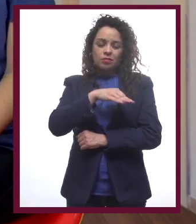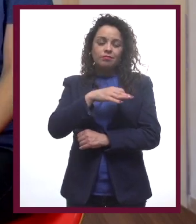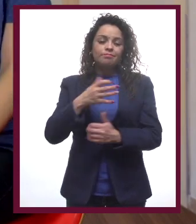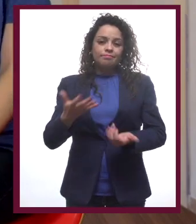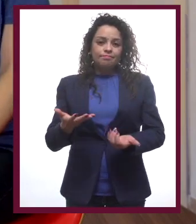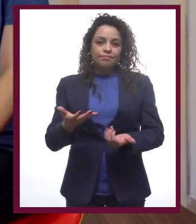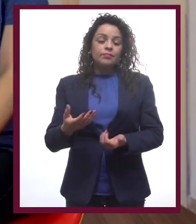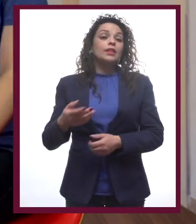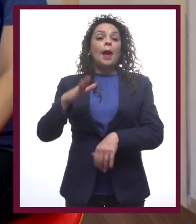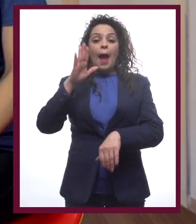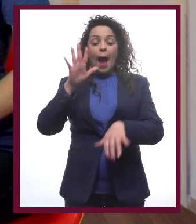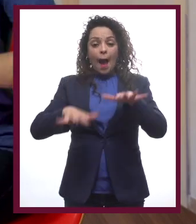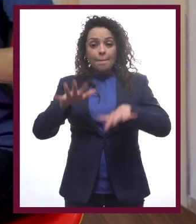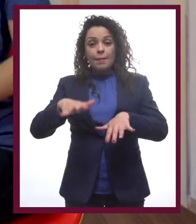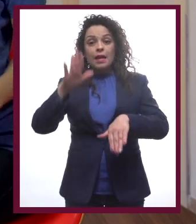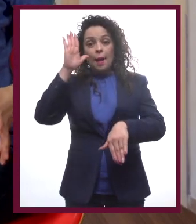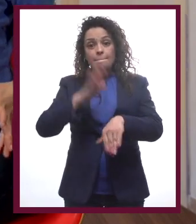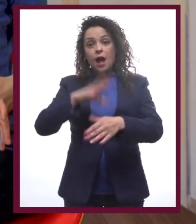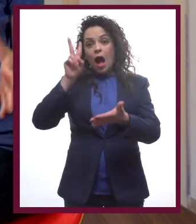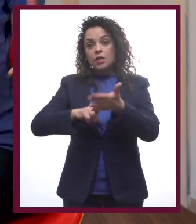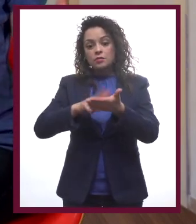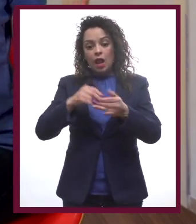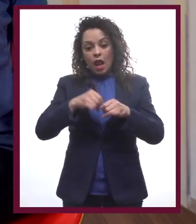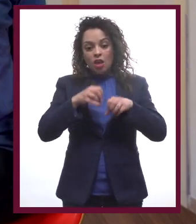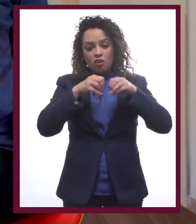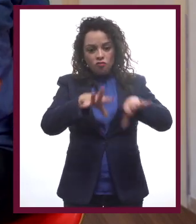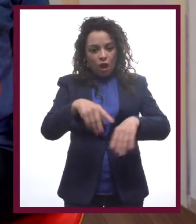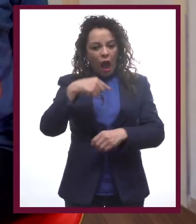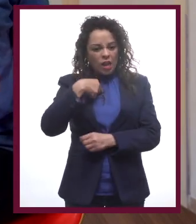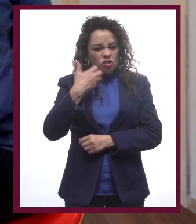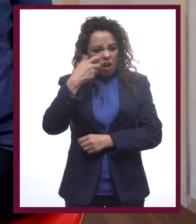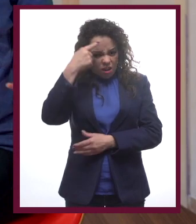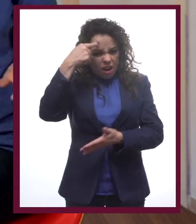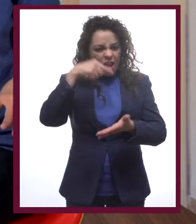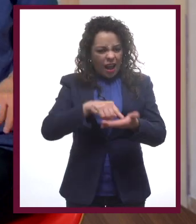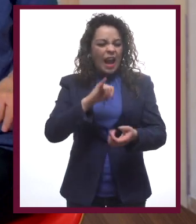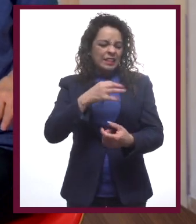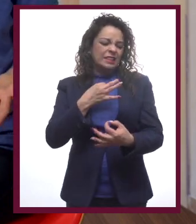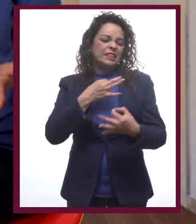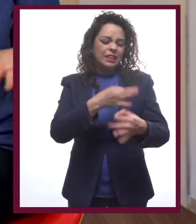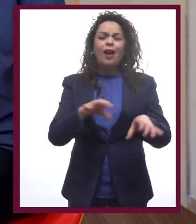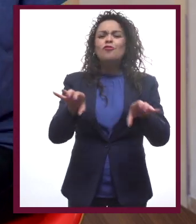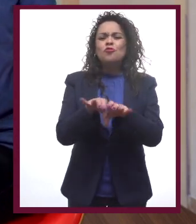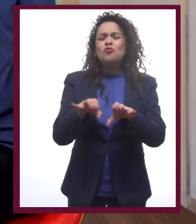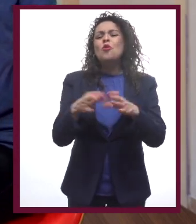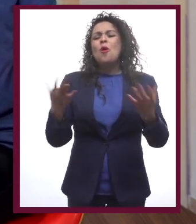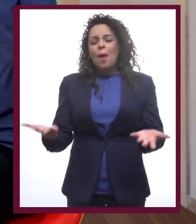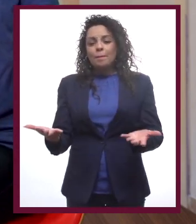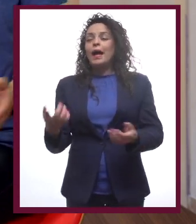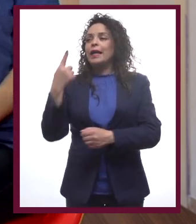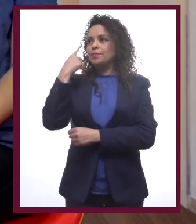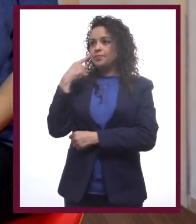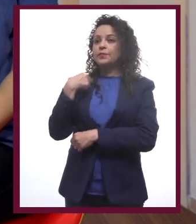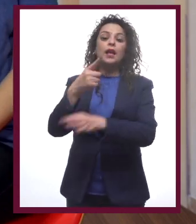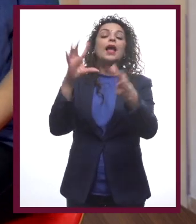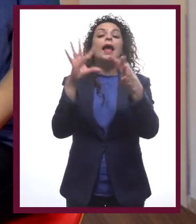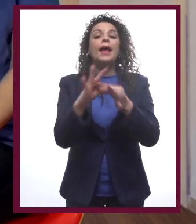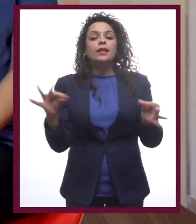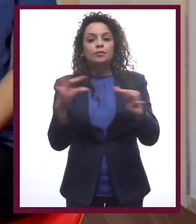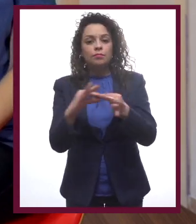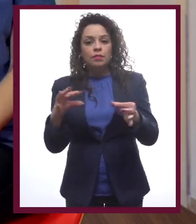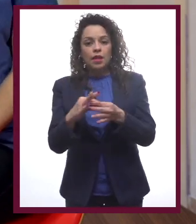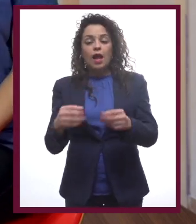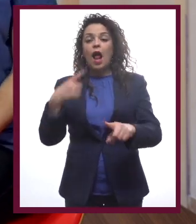razones es que tendemos a darle más valor a aquella información en la que queremos creer. ¿Cómo es esto? Bueno,